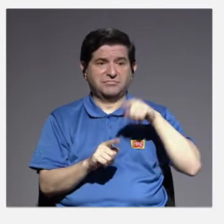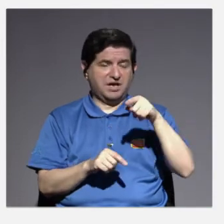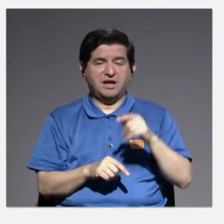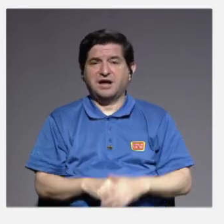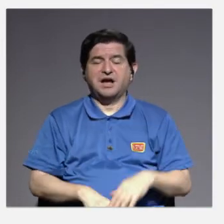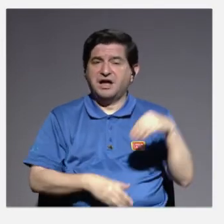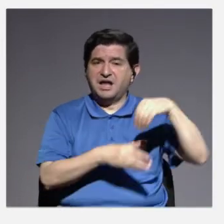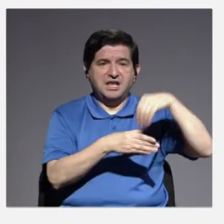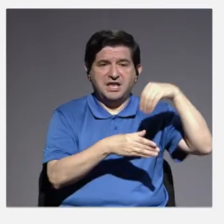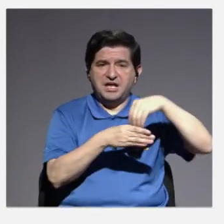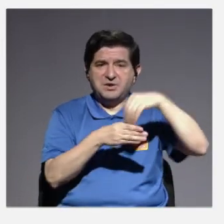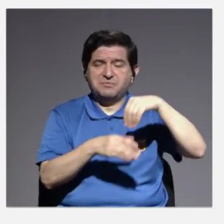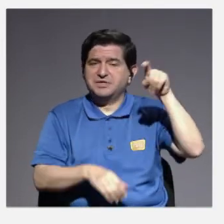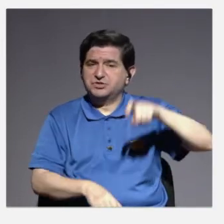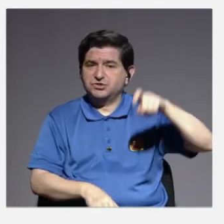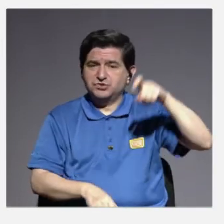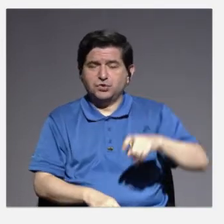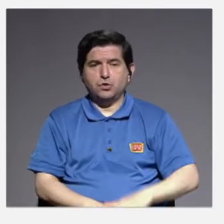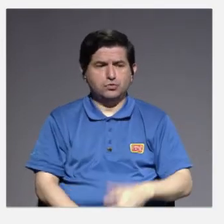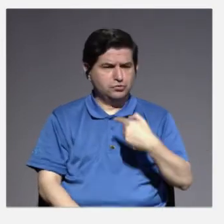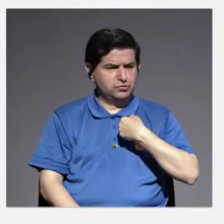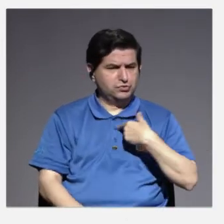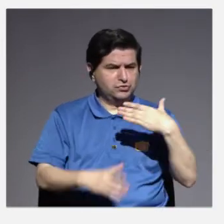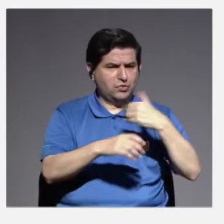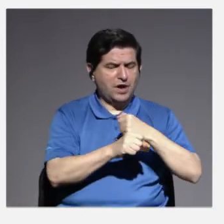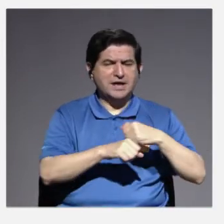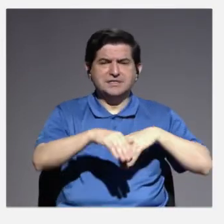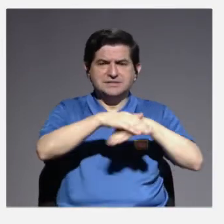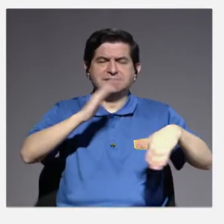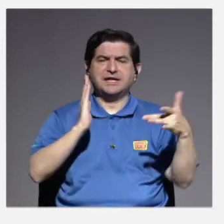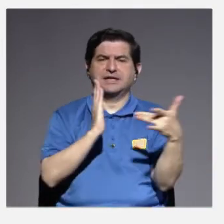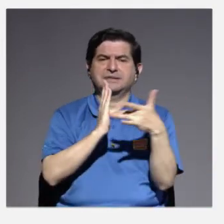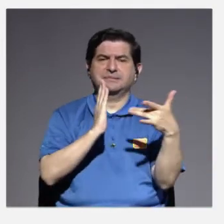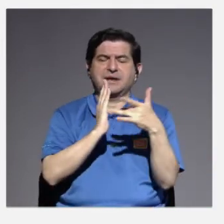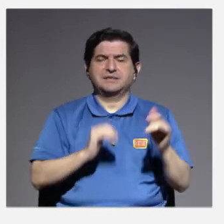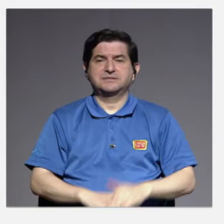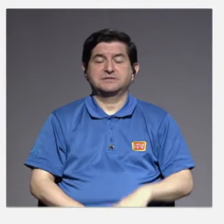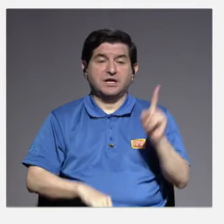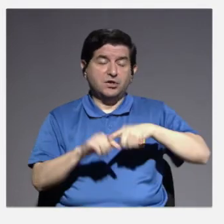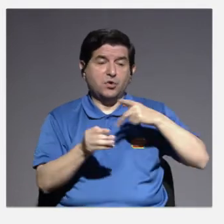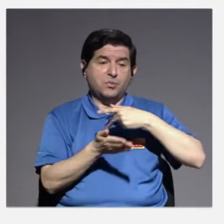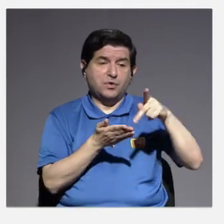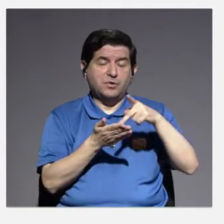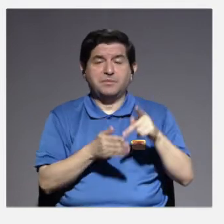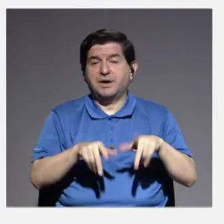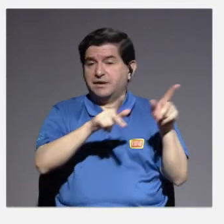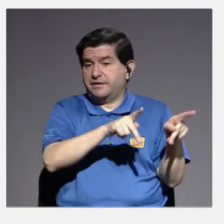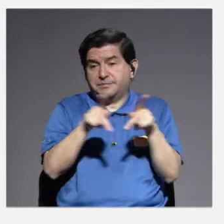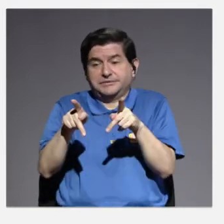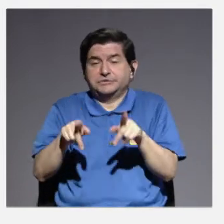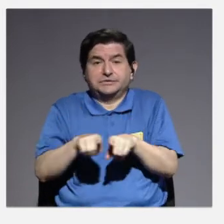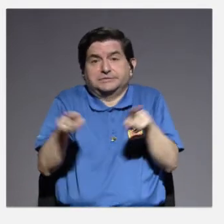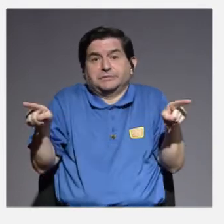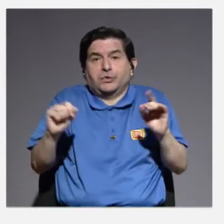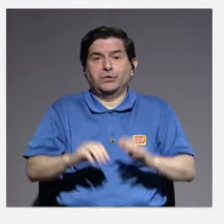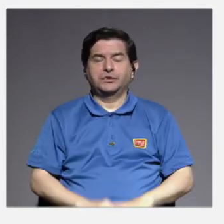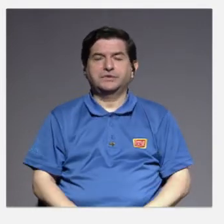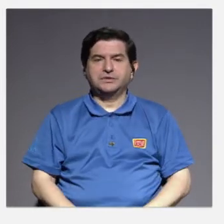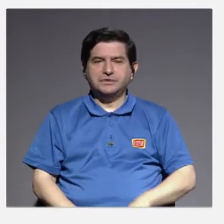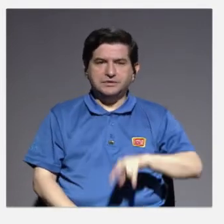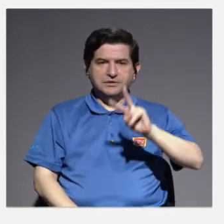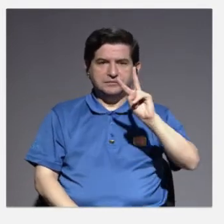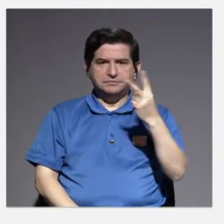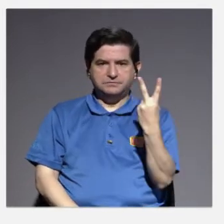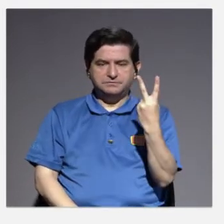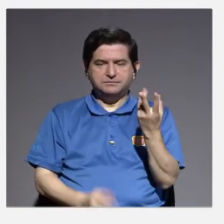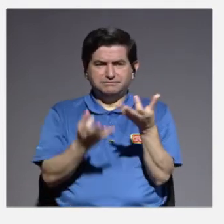básicamente inversiones que yo necesito para crear, por ejemplo, la base tecnológica, no puedo pagar recurso humano. También en segundo lugar